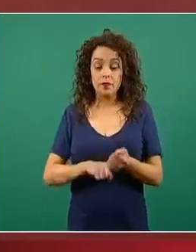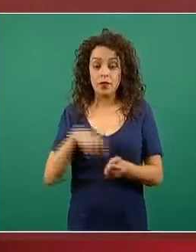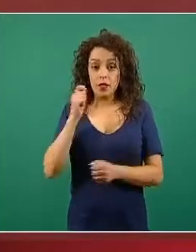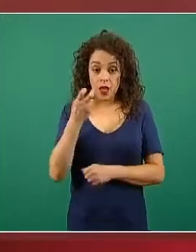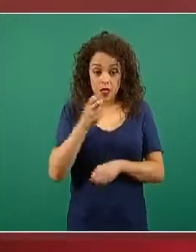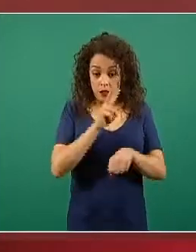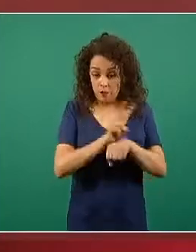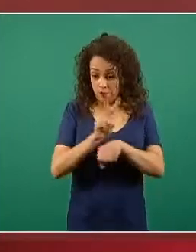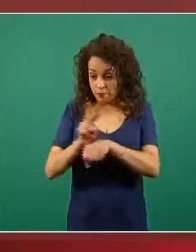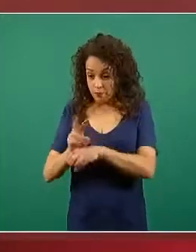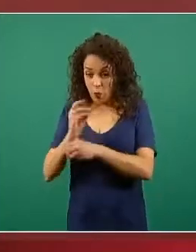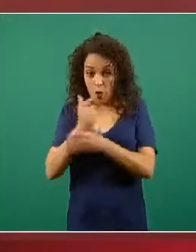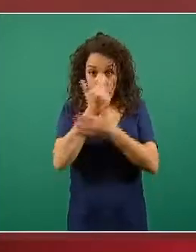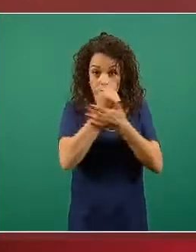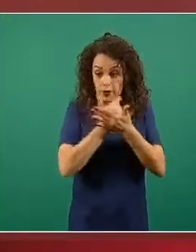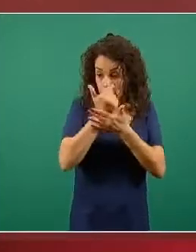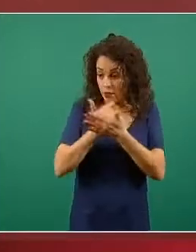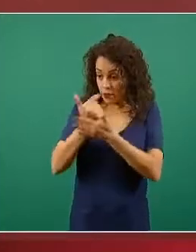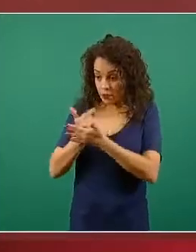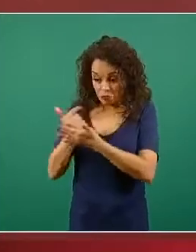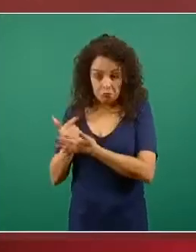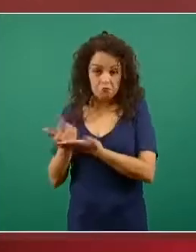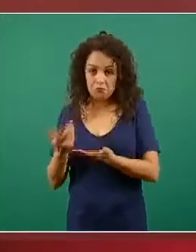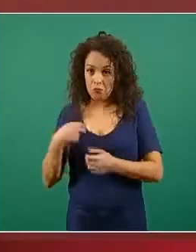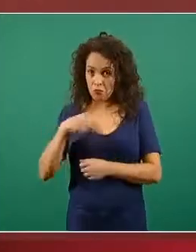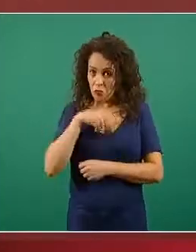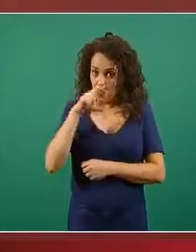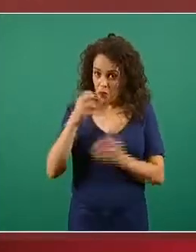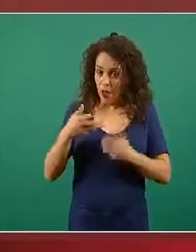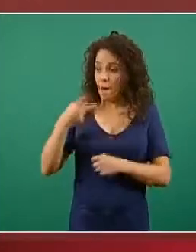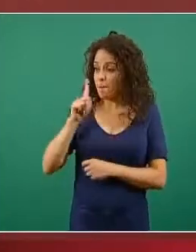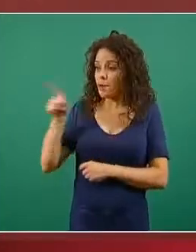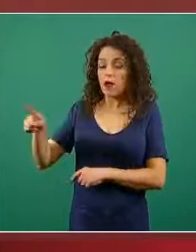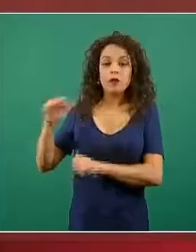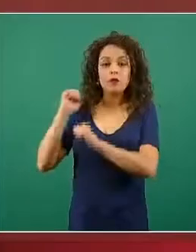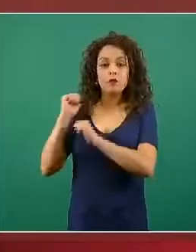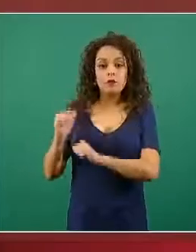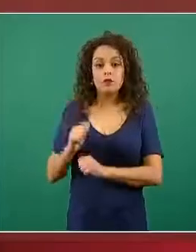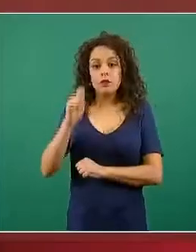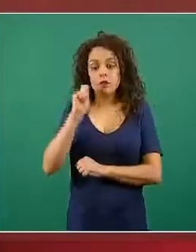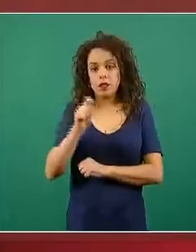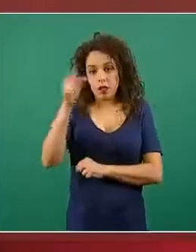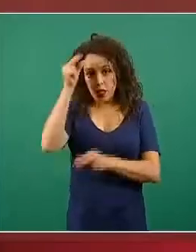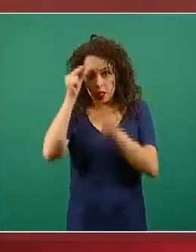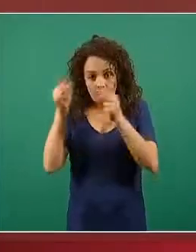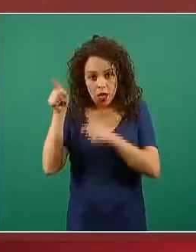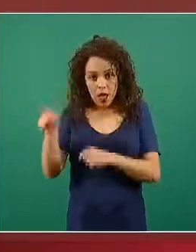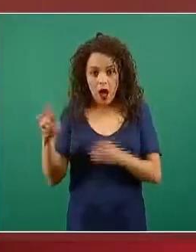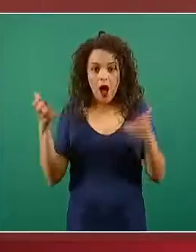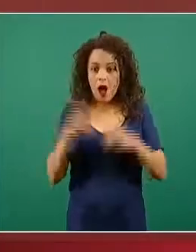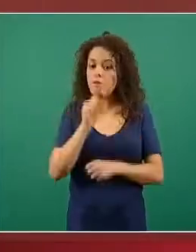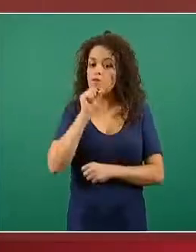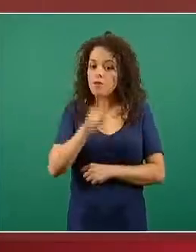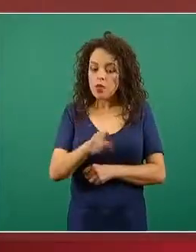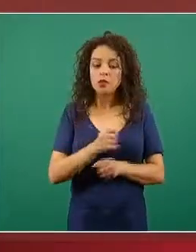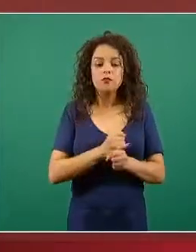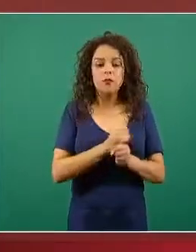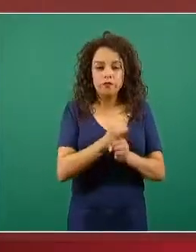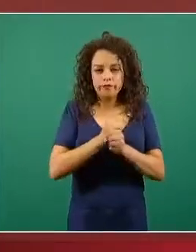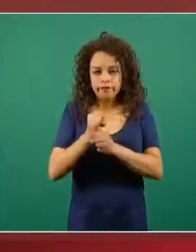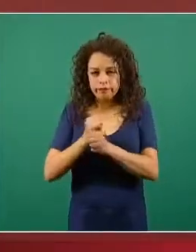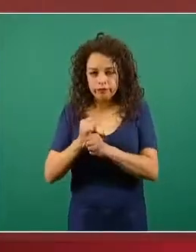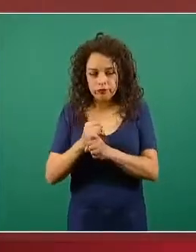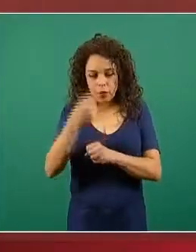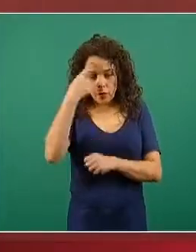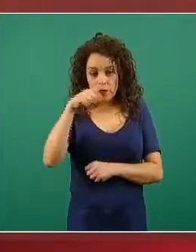estas estadísticas, aunque nuestra unidad de inteligencia epidemiológica y sanitaria también hace un monitoreo de medios, básicamente